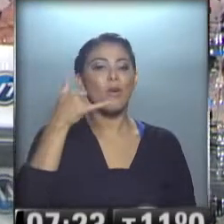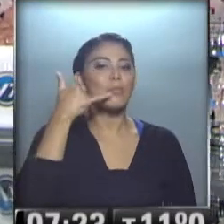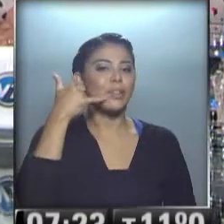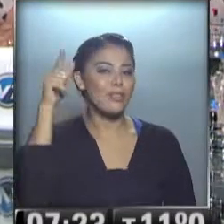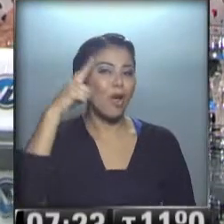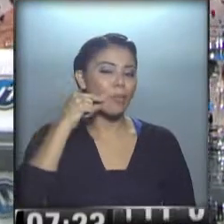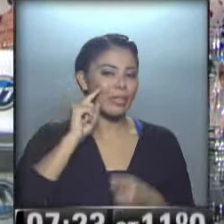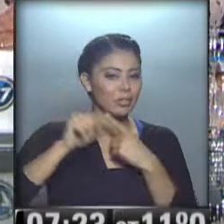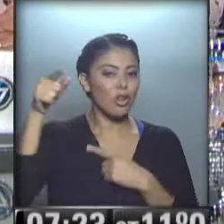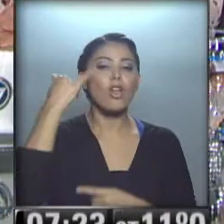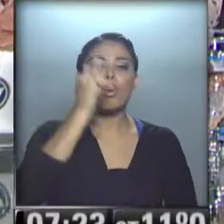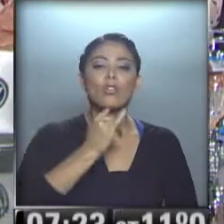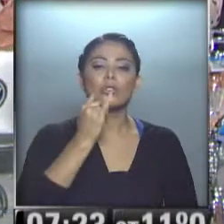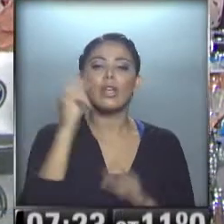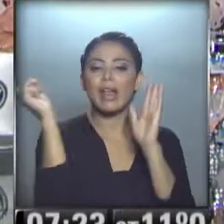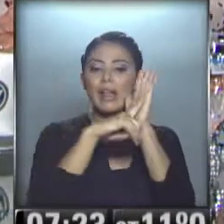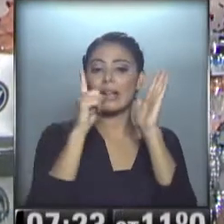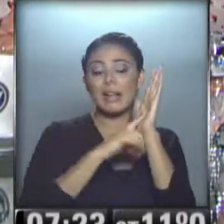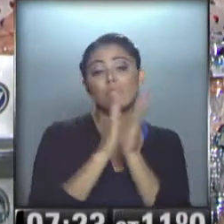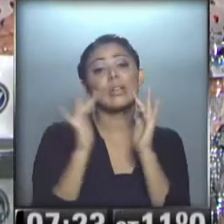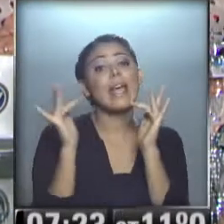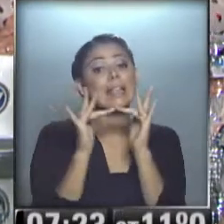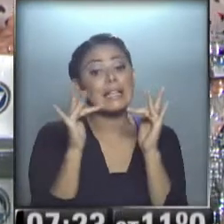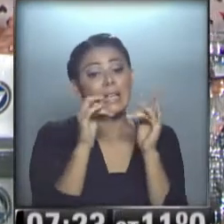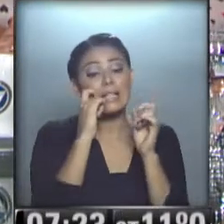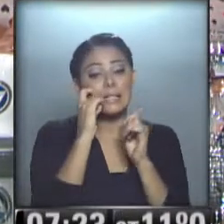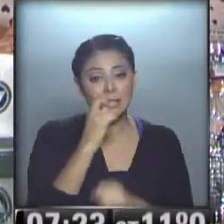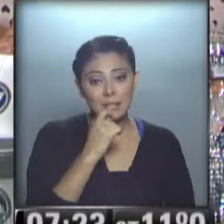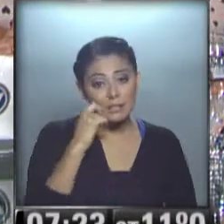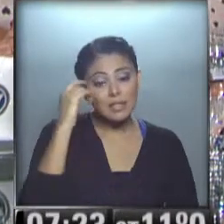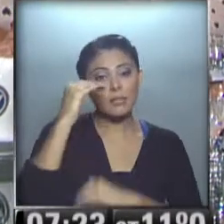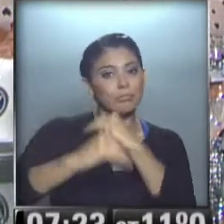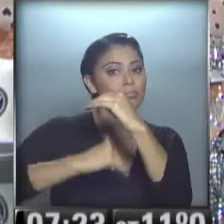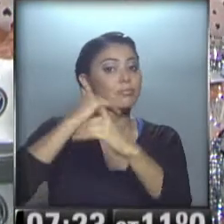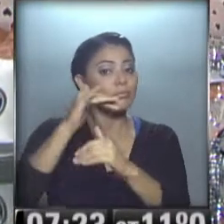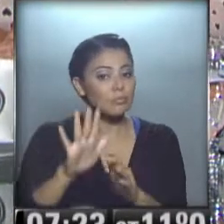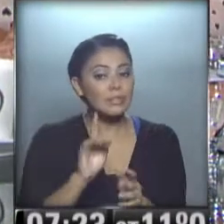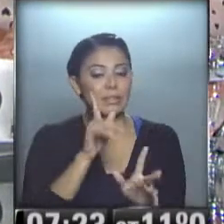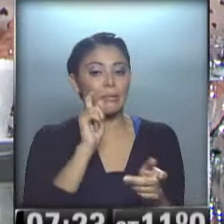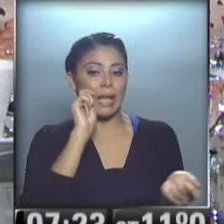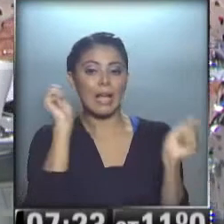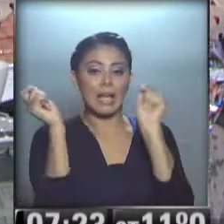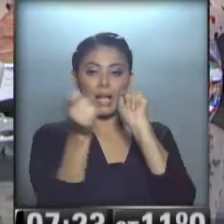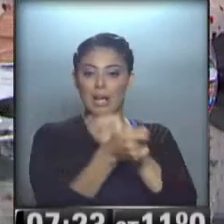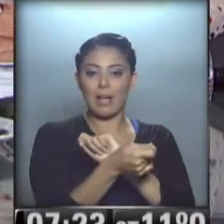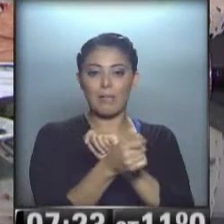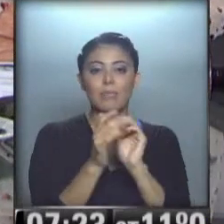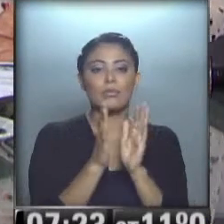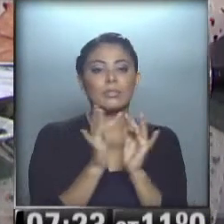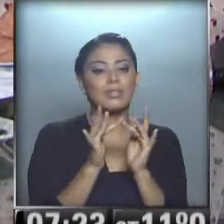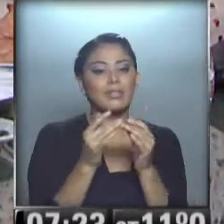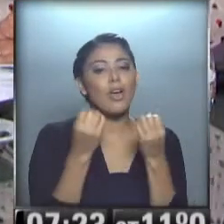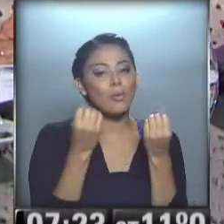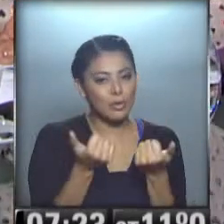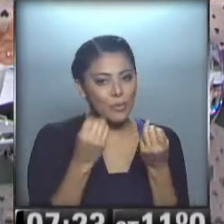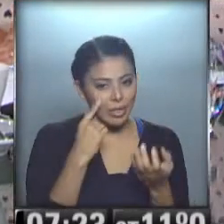contar cuáles son las reglas que tendrán Internet, si, bueno, si se desarrolla, se amplía y tiene transformación este tema de la constitución de Internet? ¿Cómo le va,